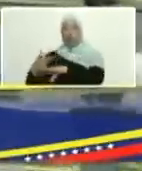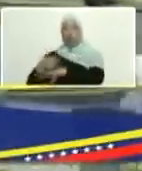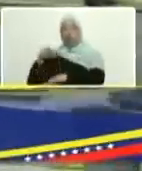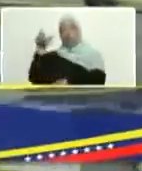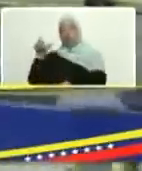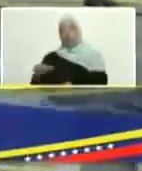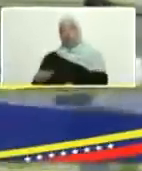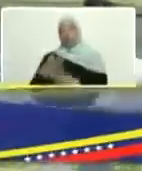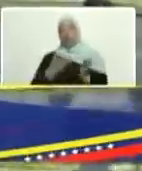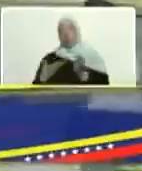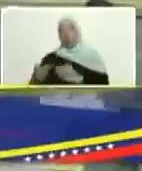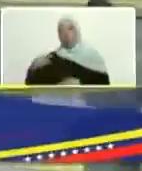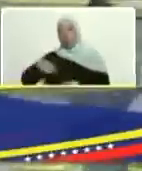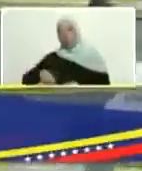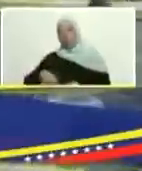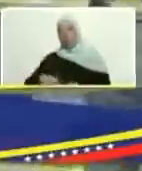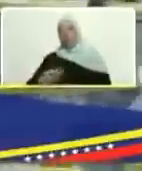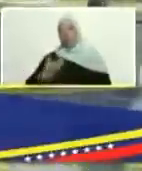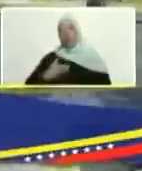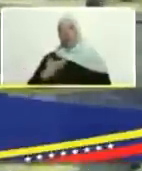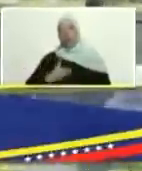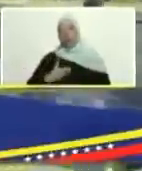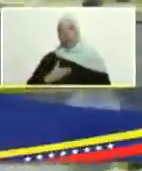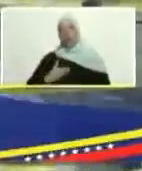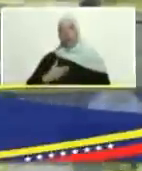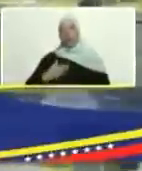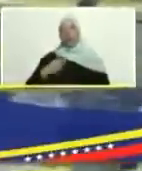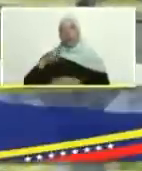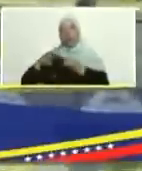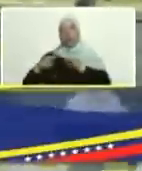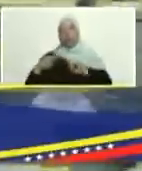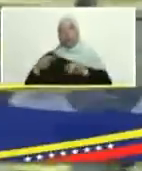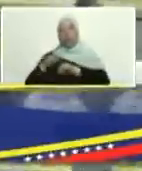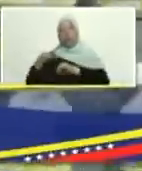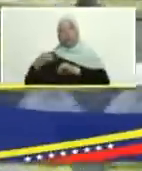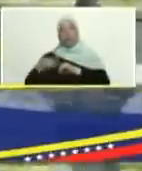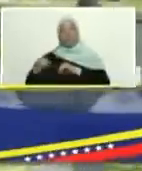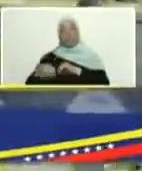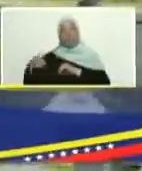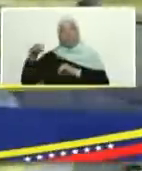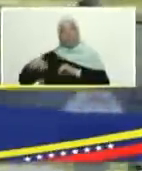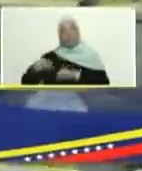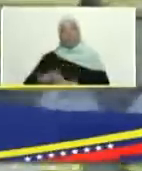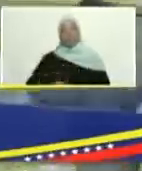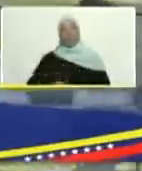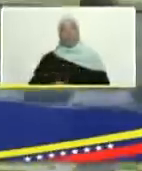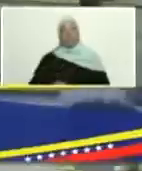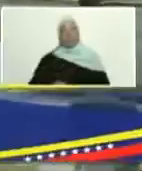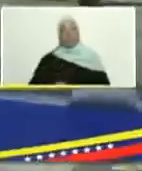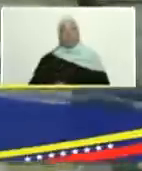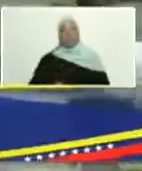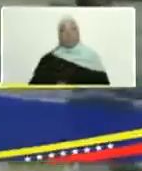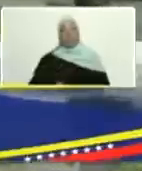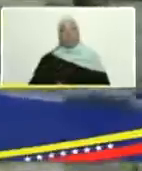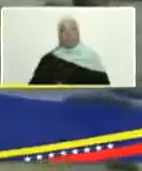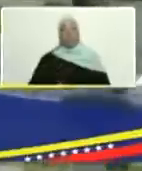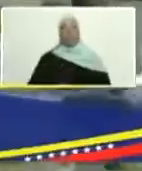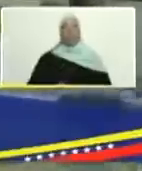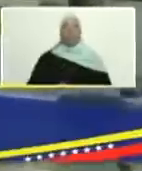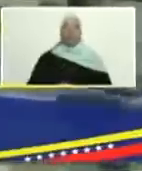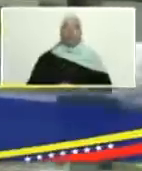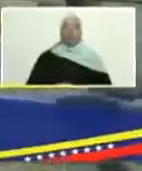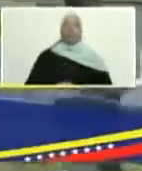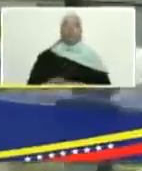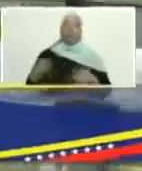Primitivo Cedeño, nuestro alcalde Olvedo del municipio Páez, Rafael Torrealba, nuestro compañero Saúl Borges, que es